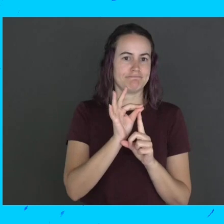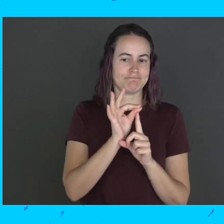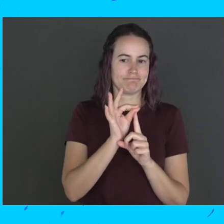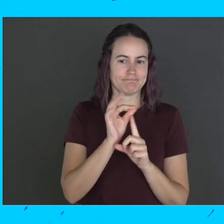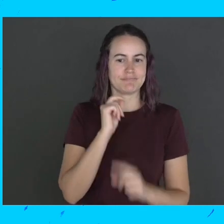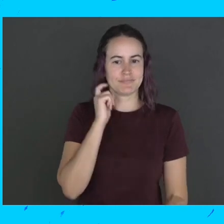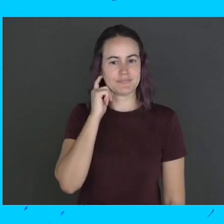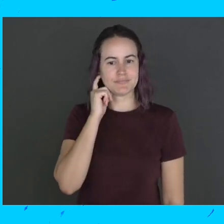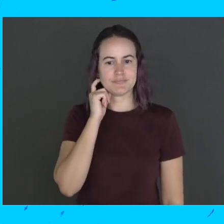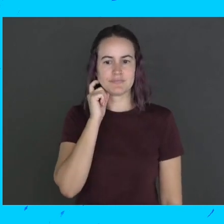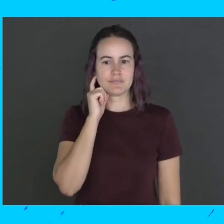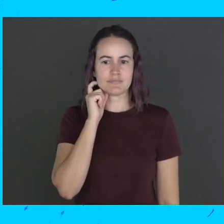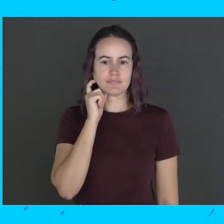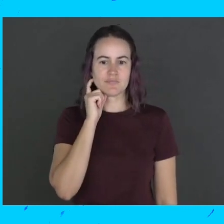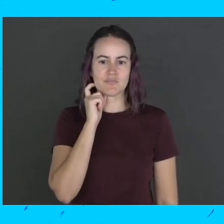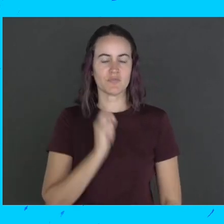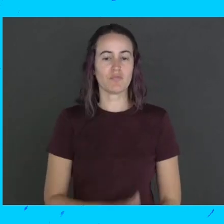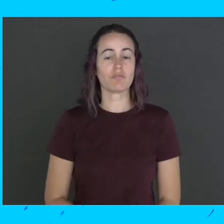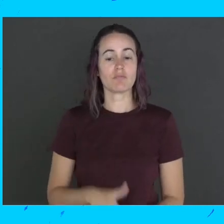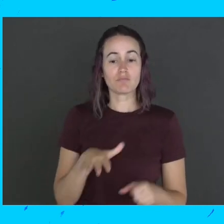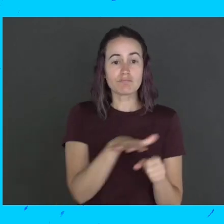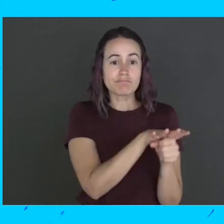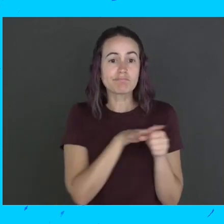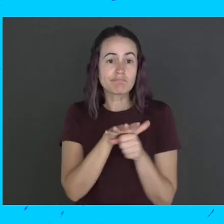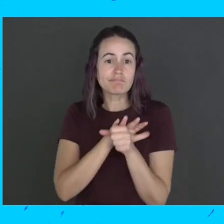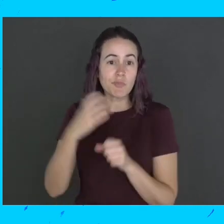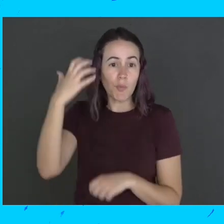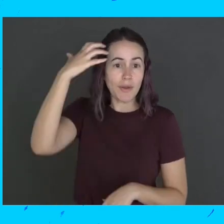afectan su educación y